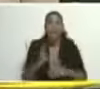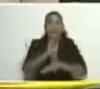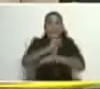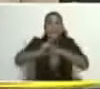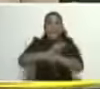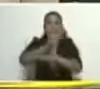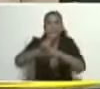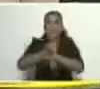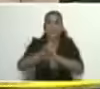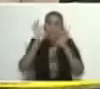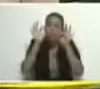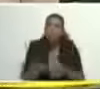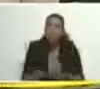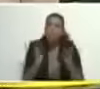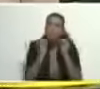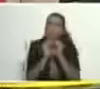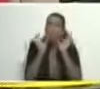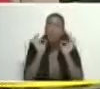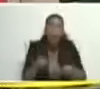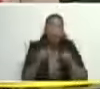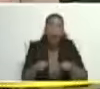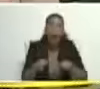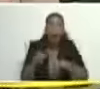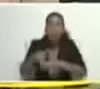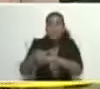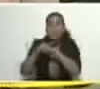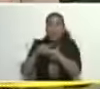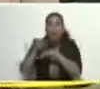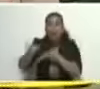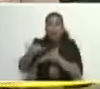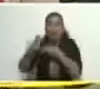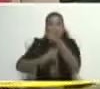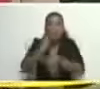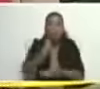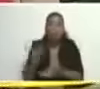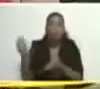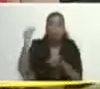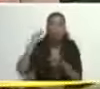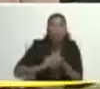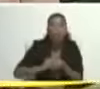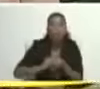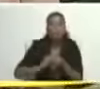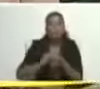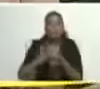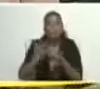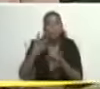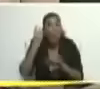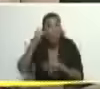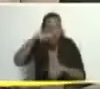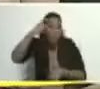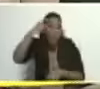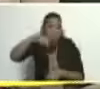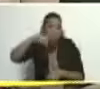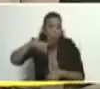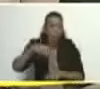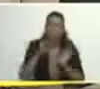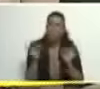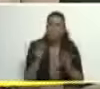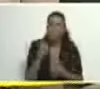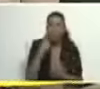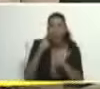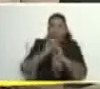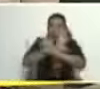Vicente, es justamente lo que los británicos es lo que hoy de manera más